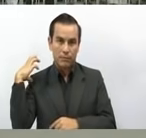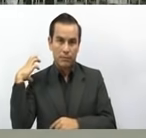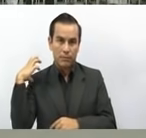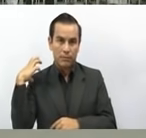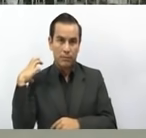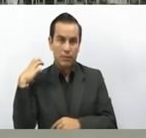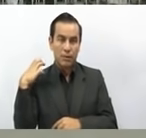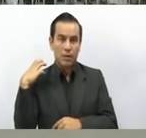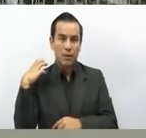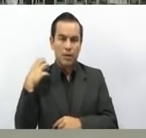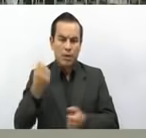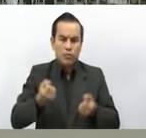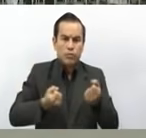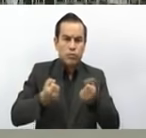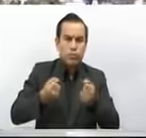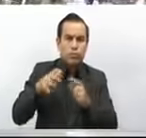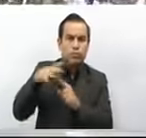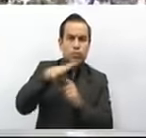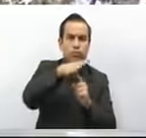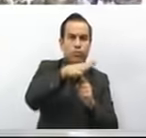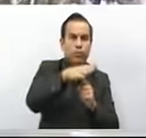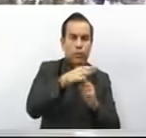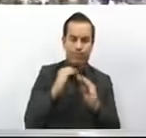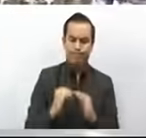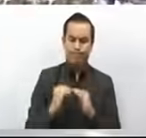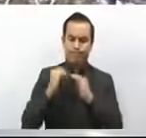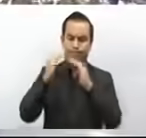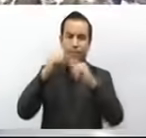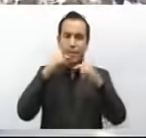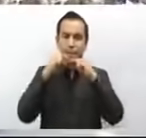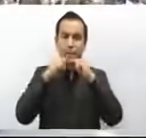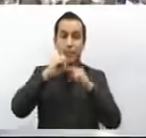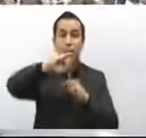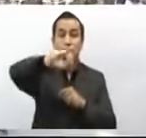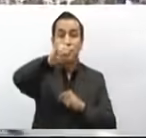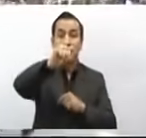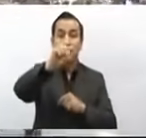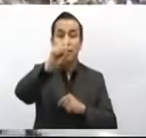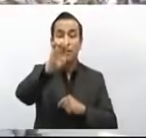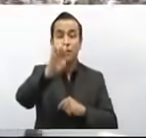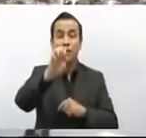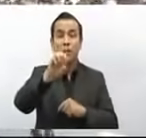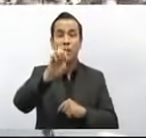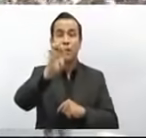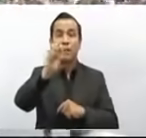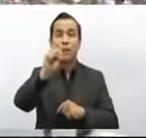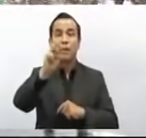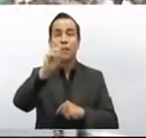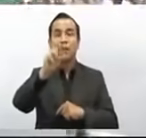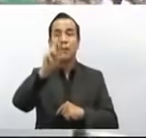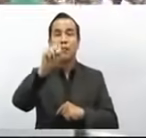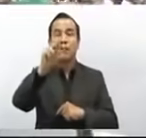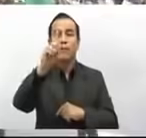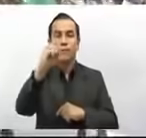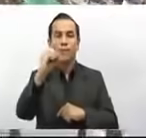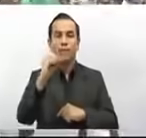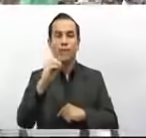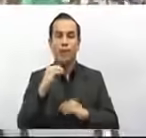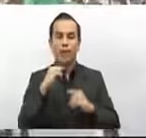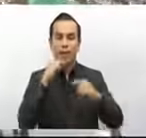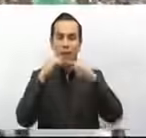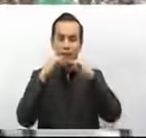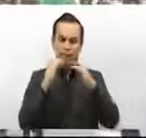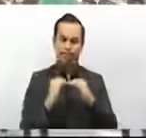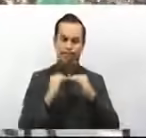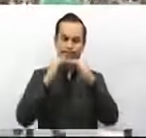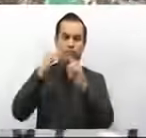piloto aviador, diplomado de Estado Mayor, José Osmundo León Gómez, comandante de la primera brigada